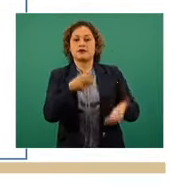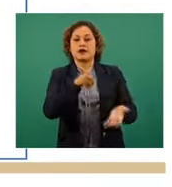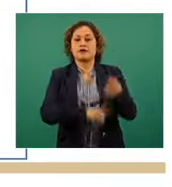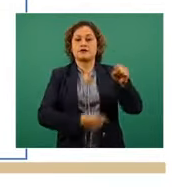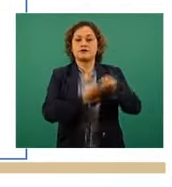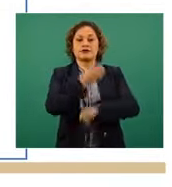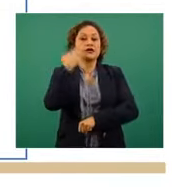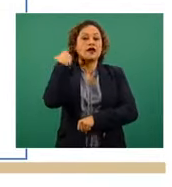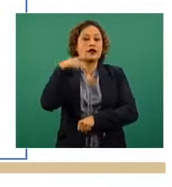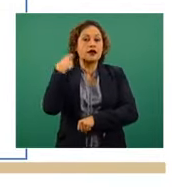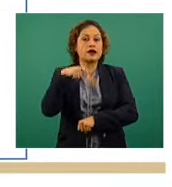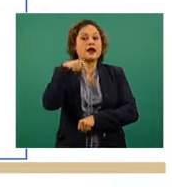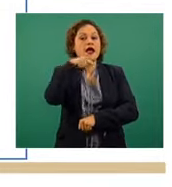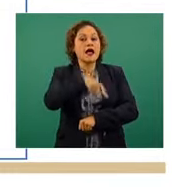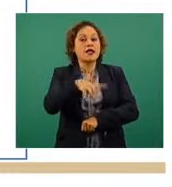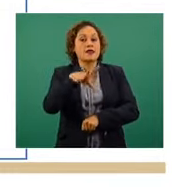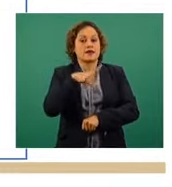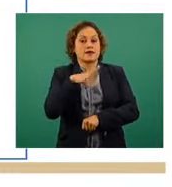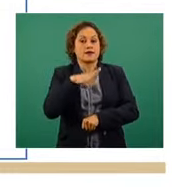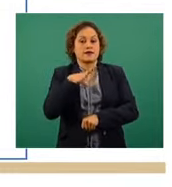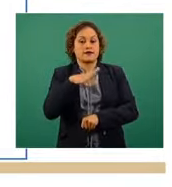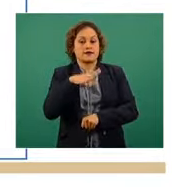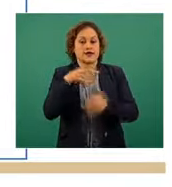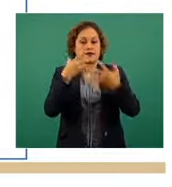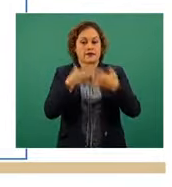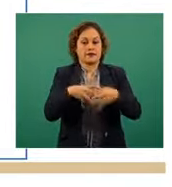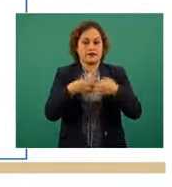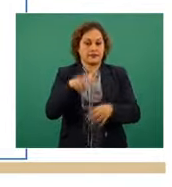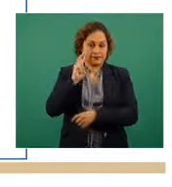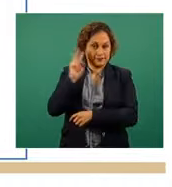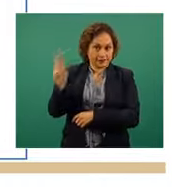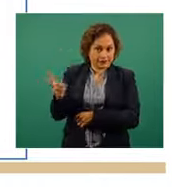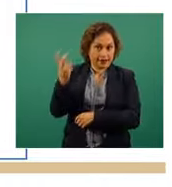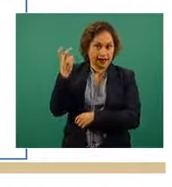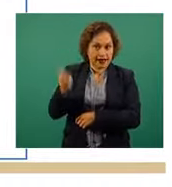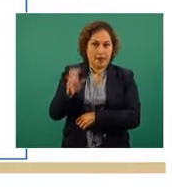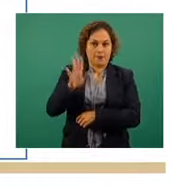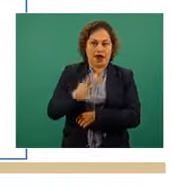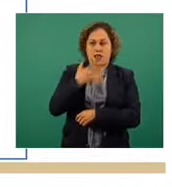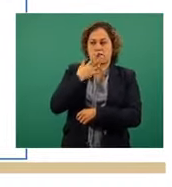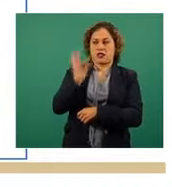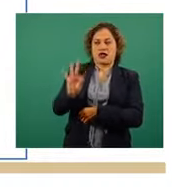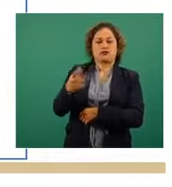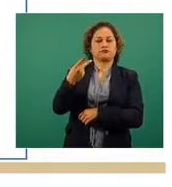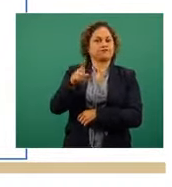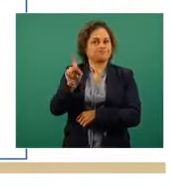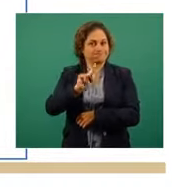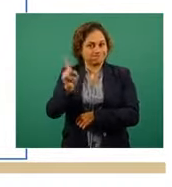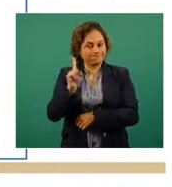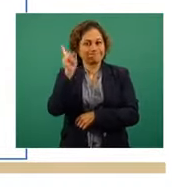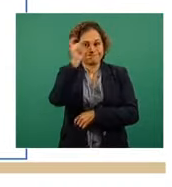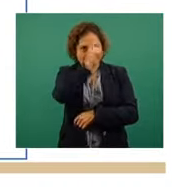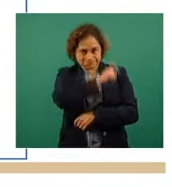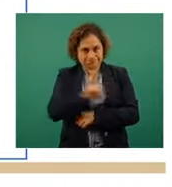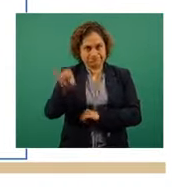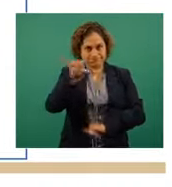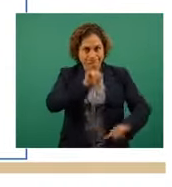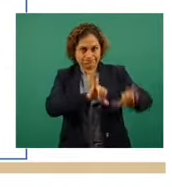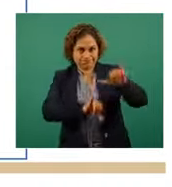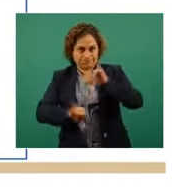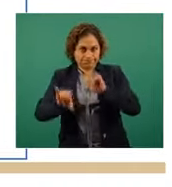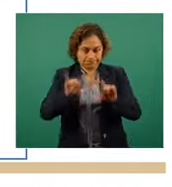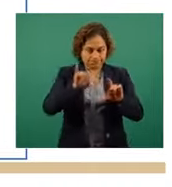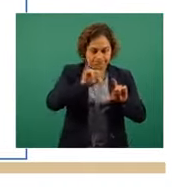fabricación de agua inyectable, que es todo, aquí se ve muy simple, pero son procesos complejos. Luego se hace la mezcla de la vacuna con solución de